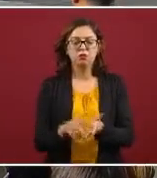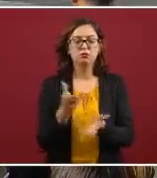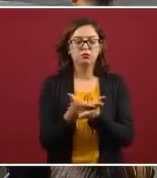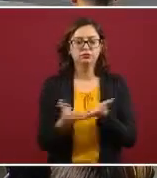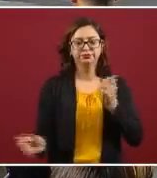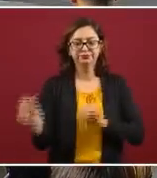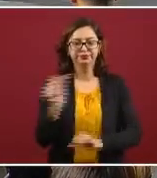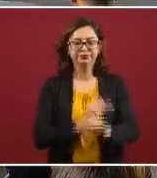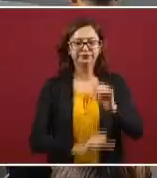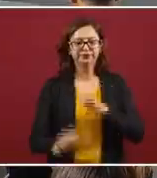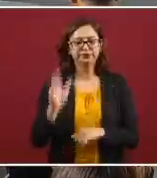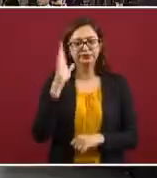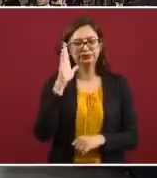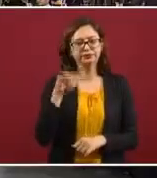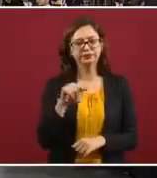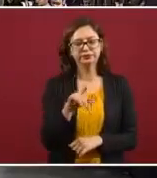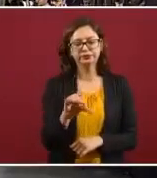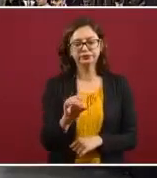Zoé Robledo.